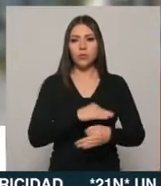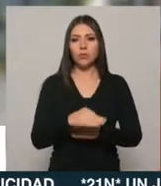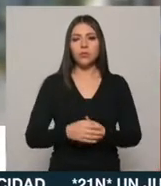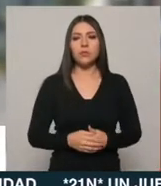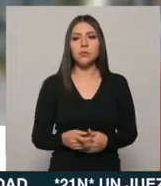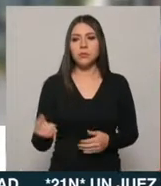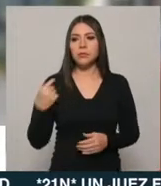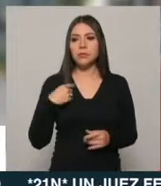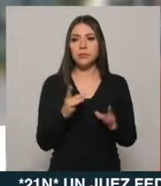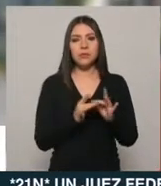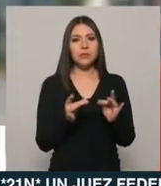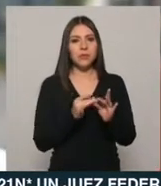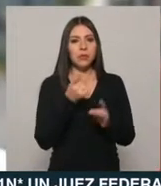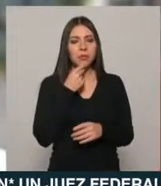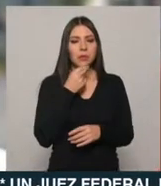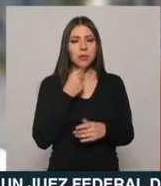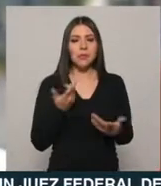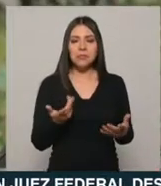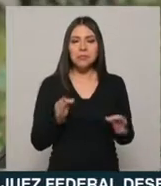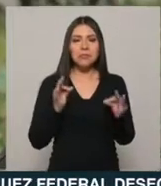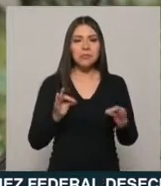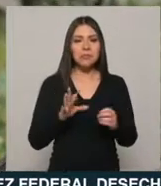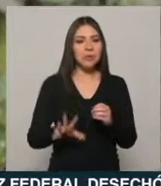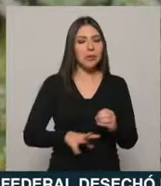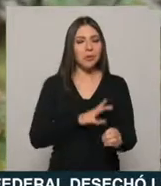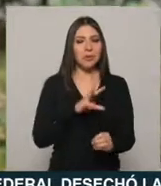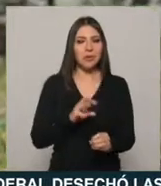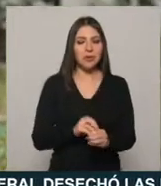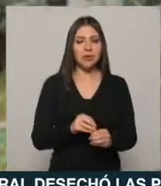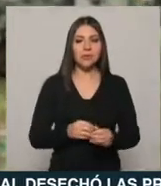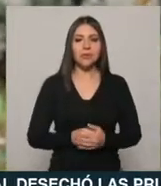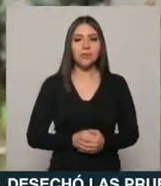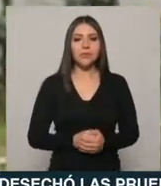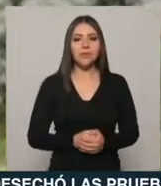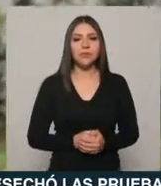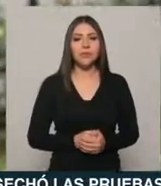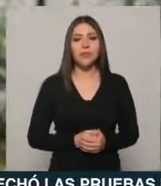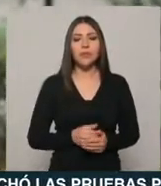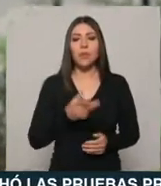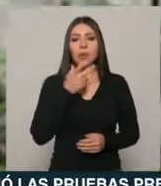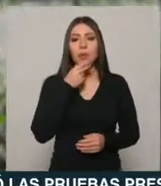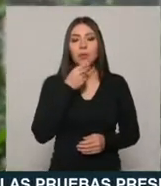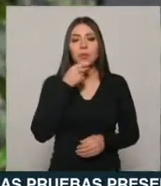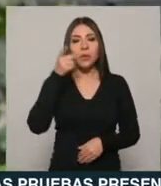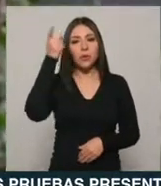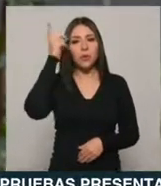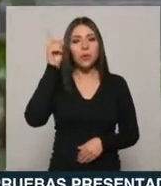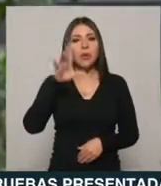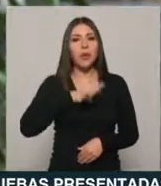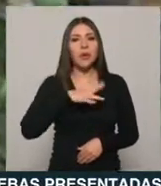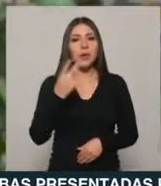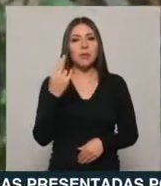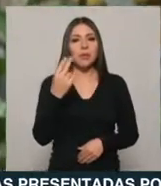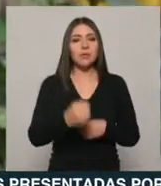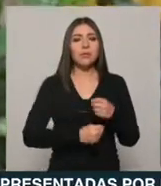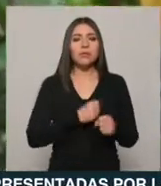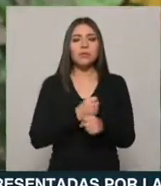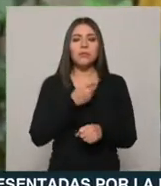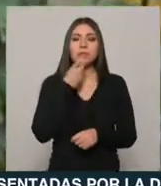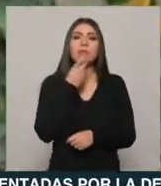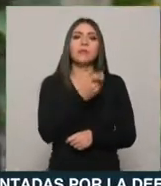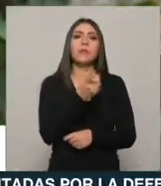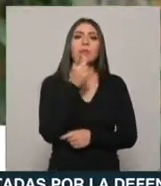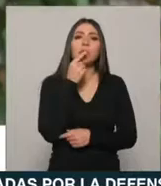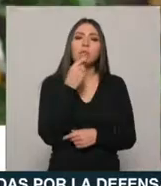me indica que están completas. El propietario de 25 años agradeció la honestidad del